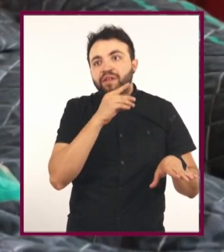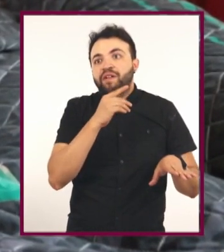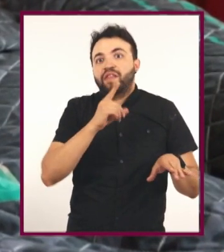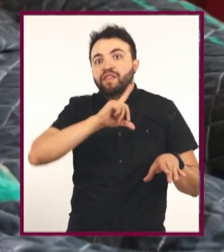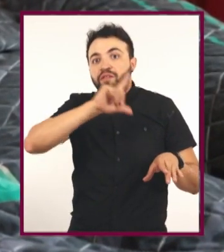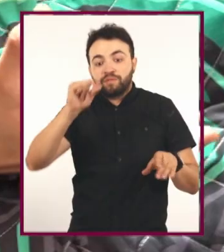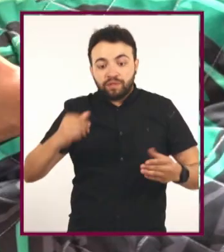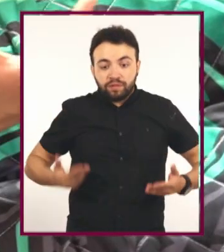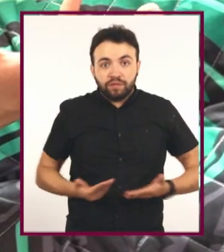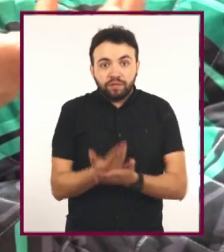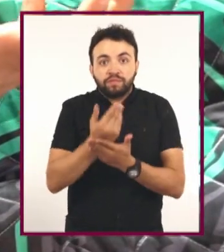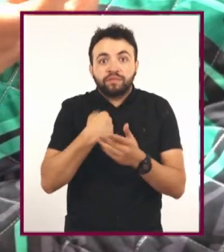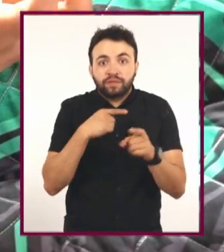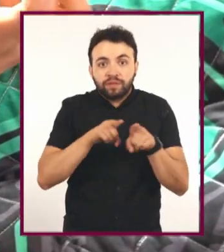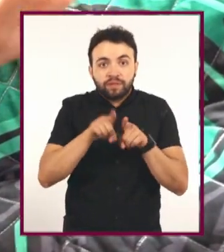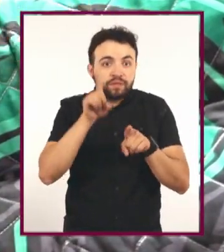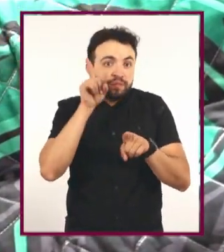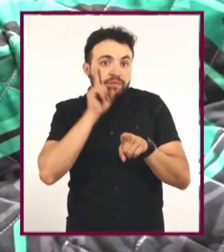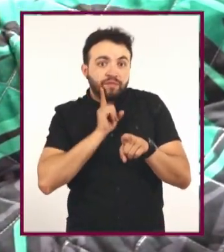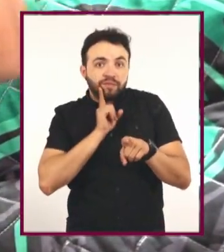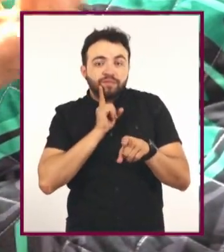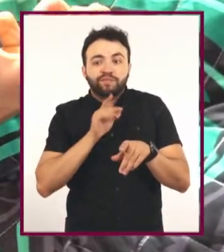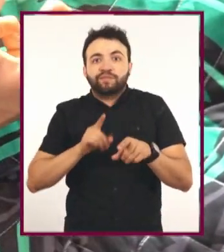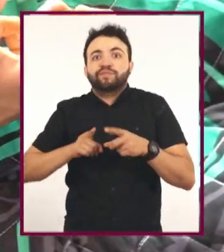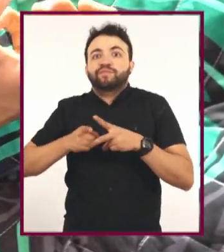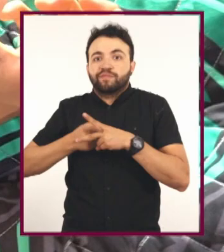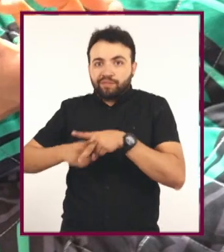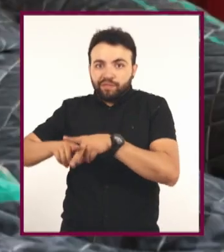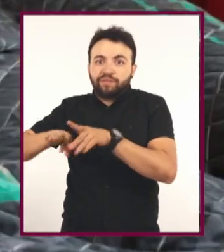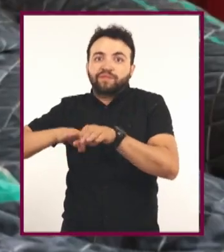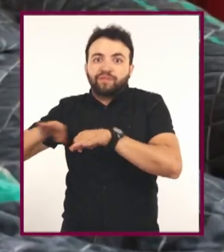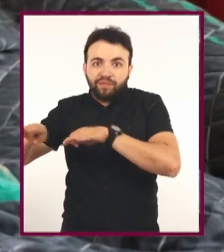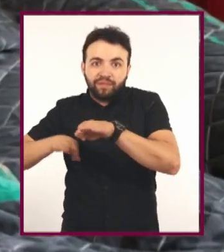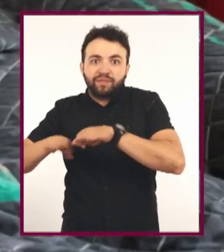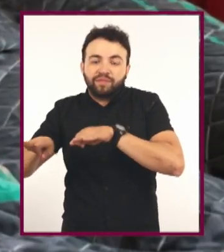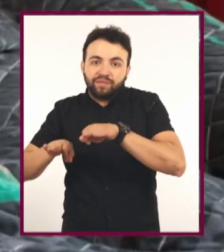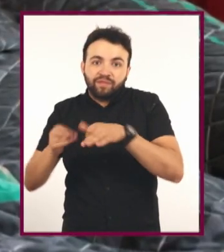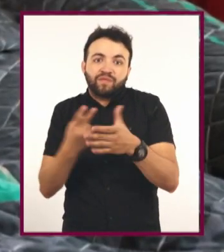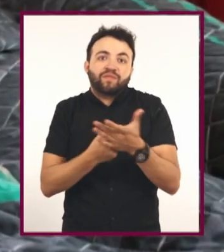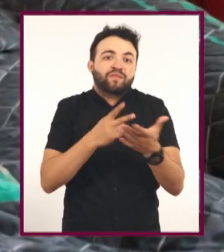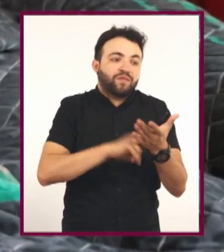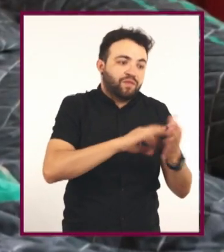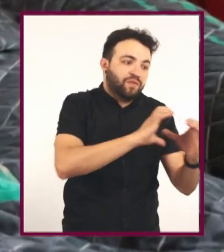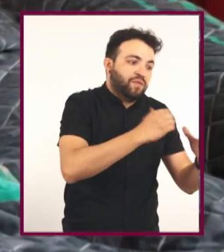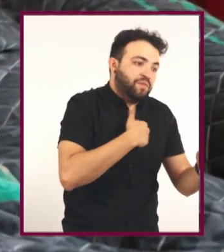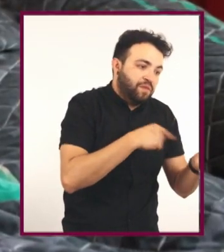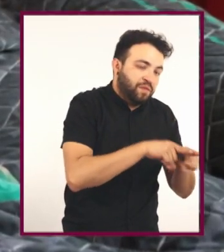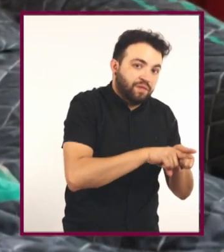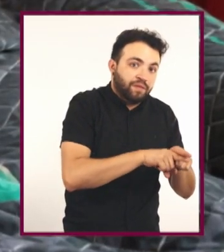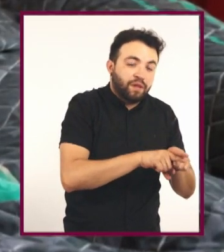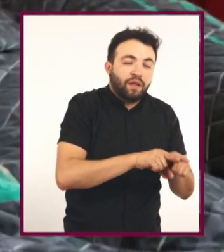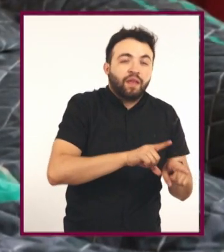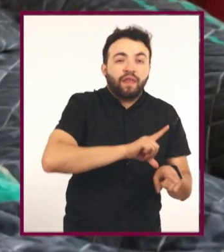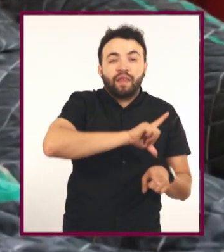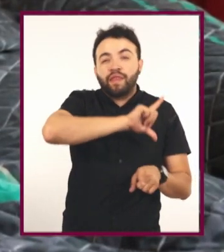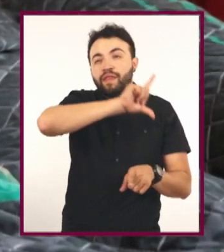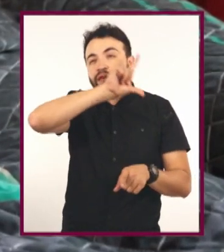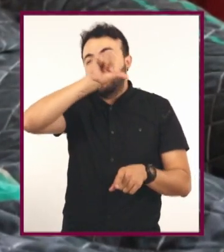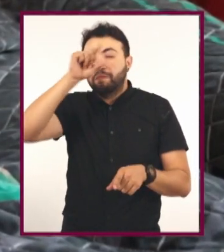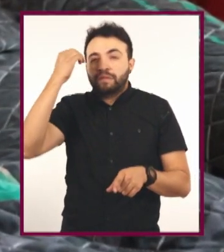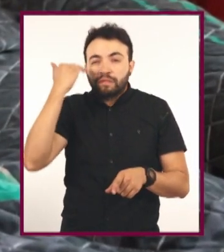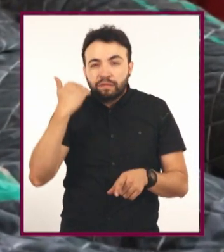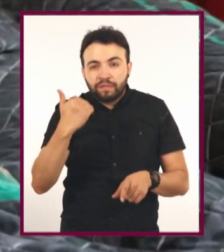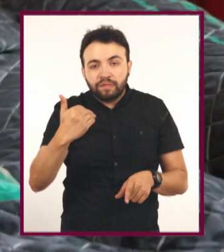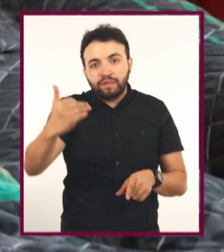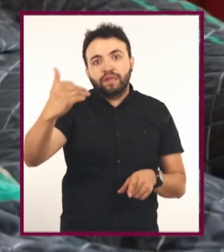hermana en una guardería. Los dos tuvieron que esforzarse mucho para salir adelante y después de un tiempo decidieron volver a embarazarse.